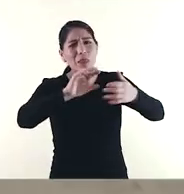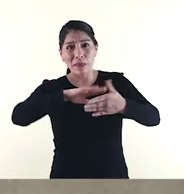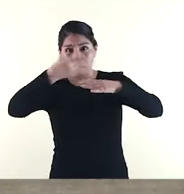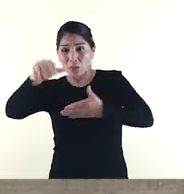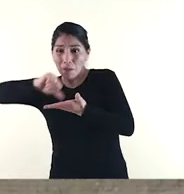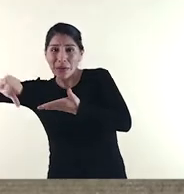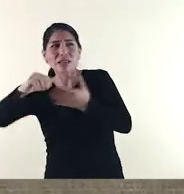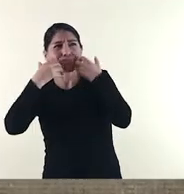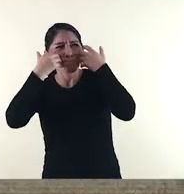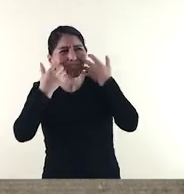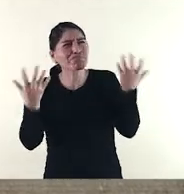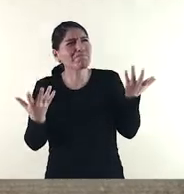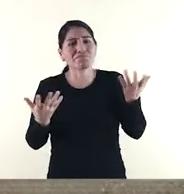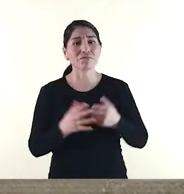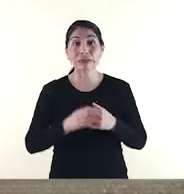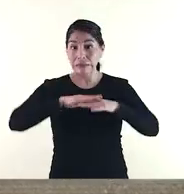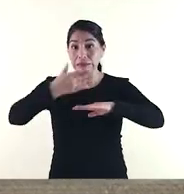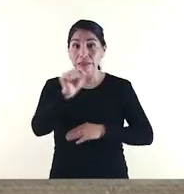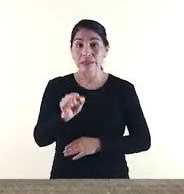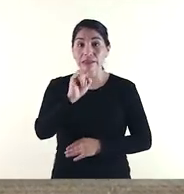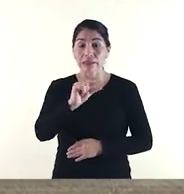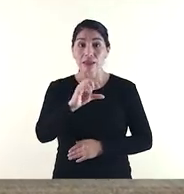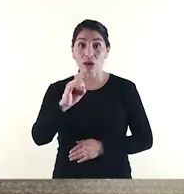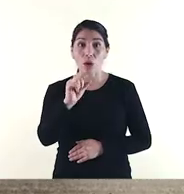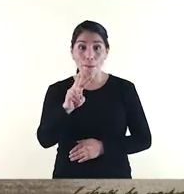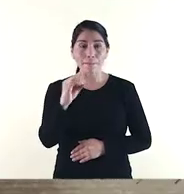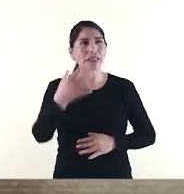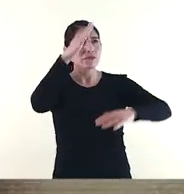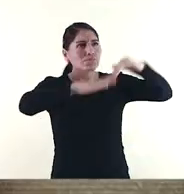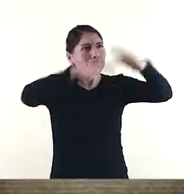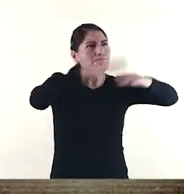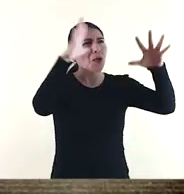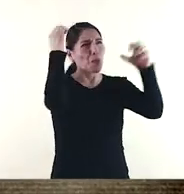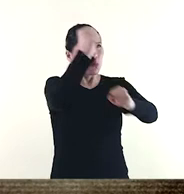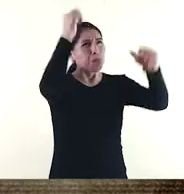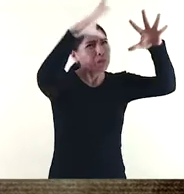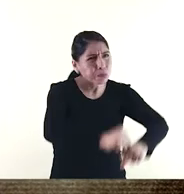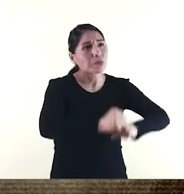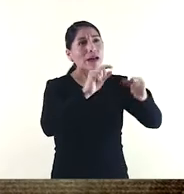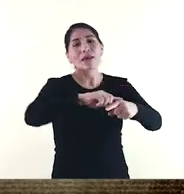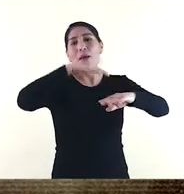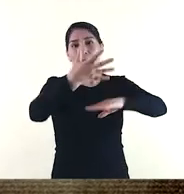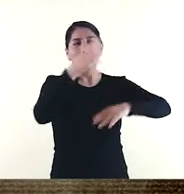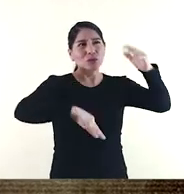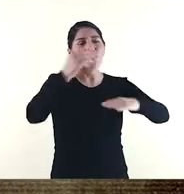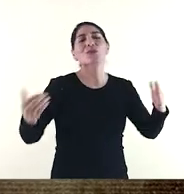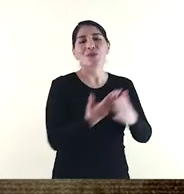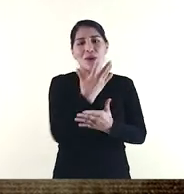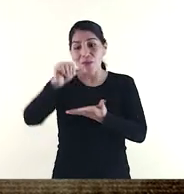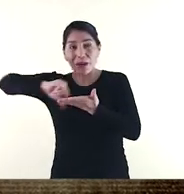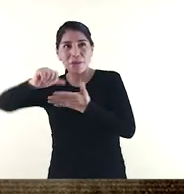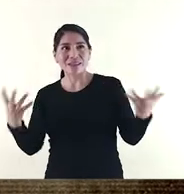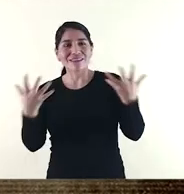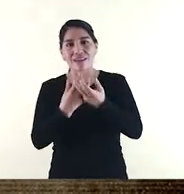feo aspecto a la plaza, hasta que un arreglo comienzos del siglo XX demolió la fachada para hacerla arregla con la catedral y el sagrario.